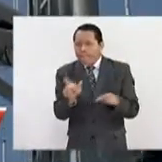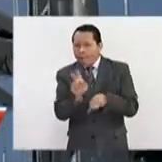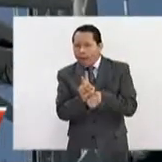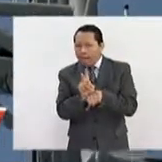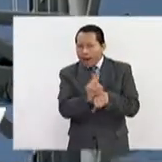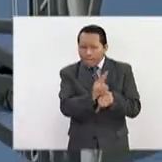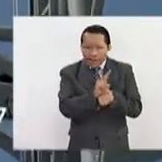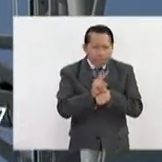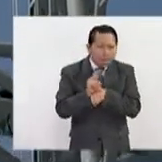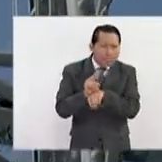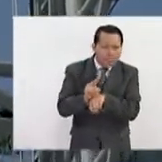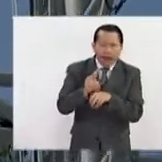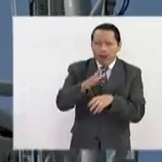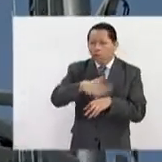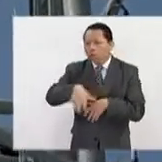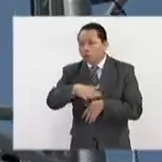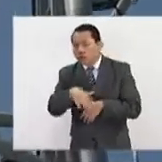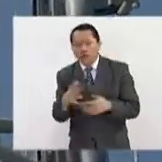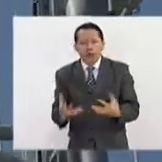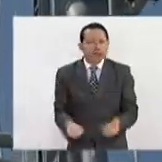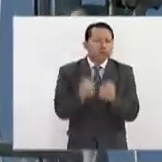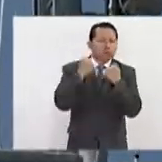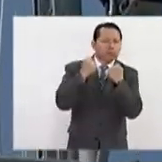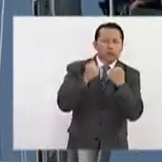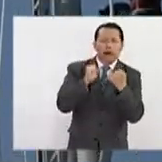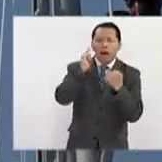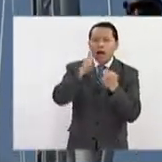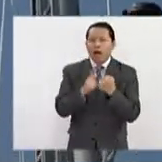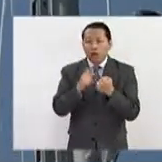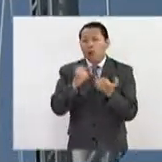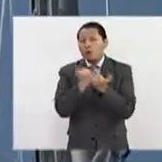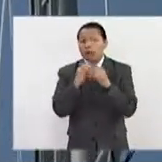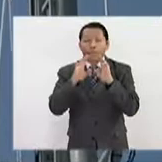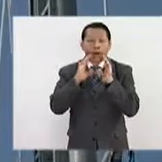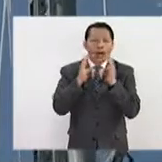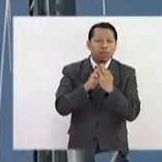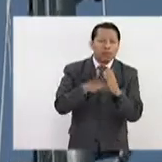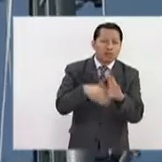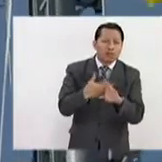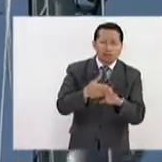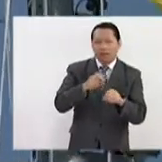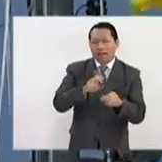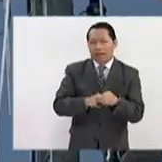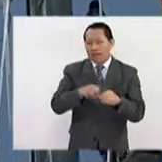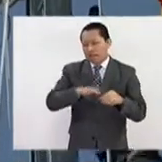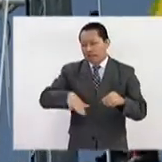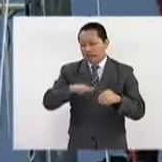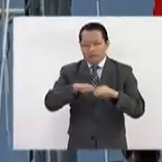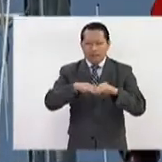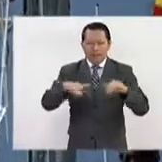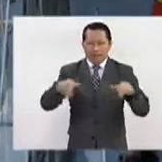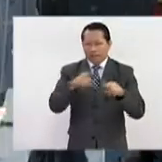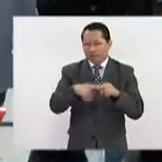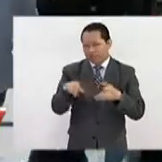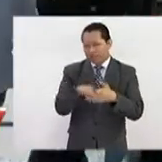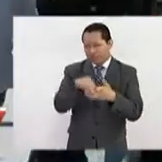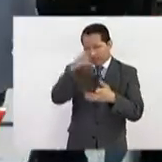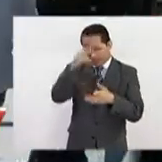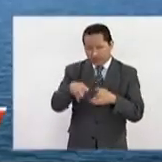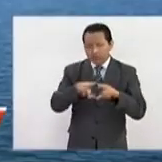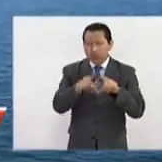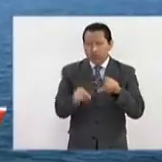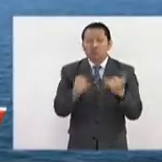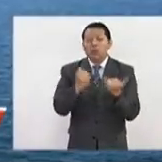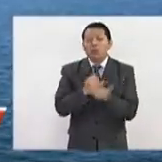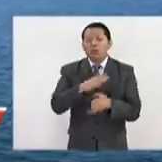disuasión, búsqueda, rescate, salvamento y combate a la delincuencia en los litorales del país. Además, el presidente encabezó la ceremonia